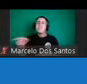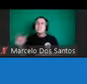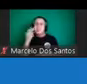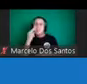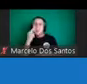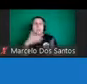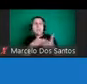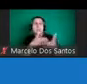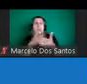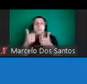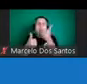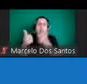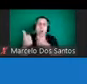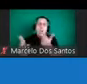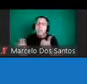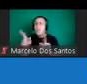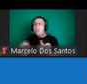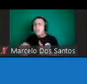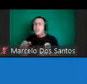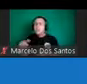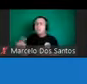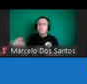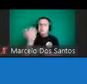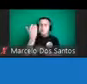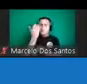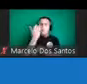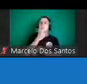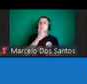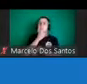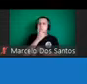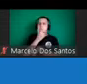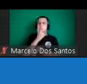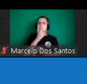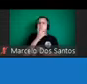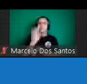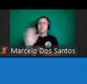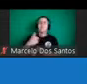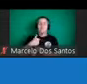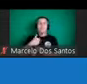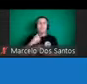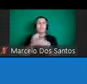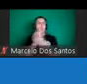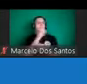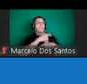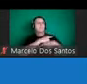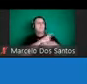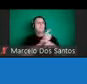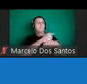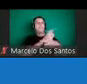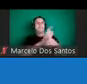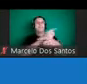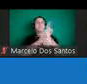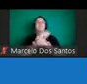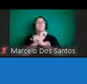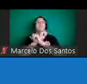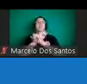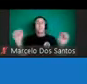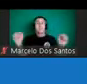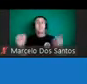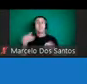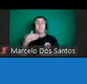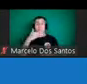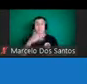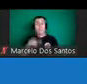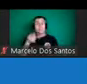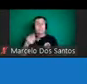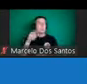entorno. Entonces, poder identificar esos posibles ajustes y trabajar sobre ellos es una tarea muy